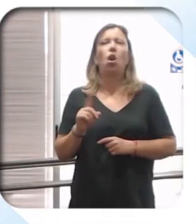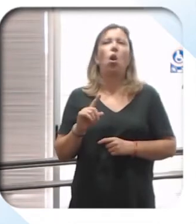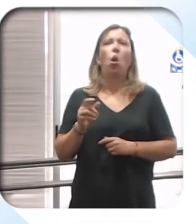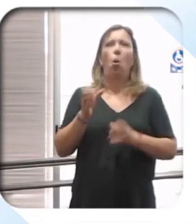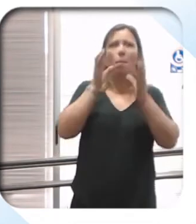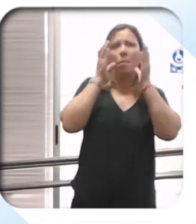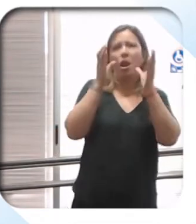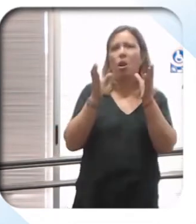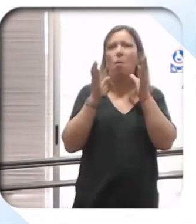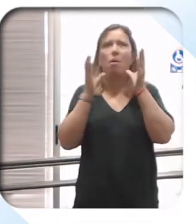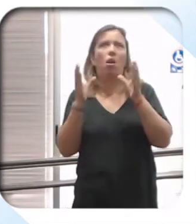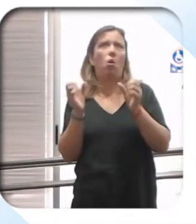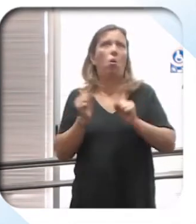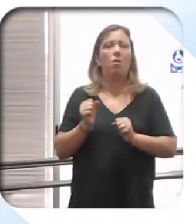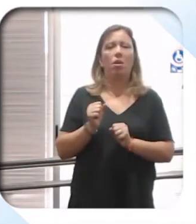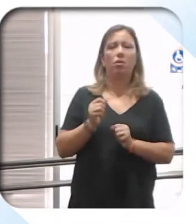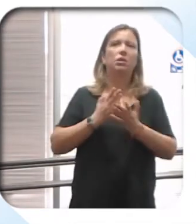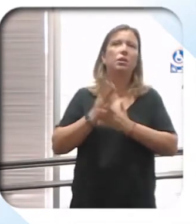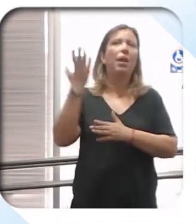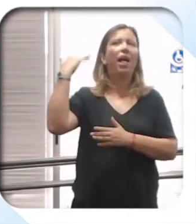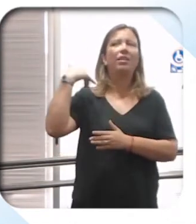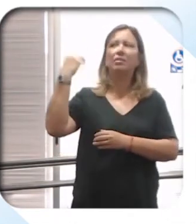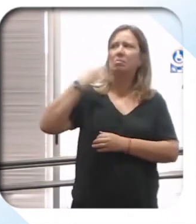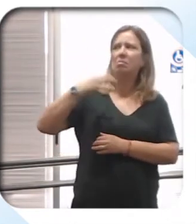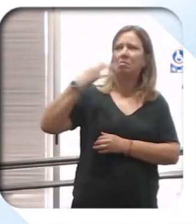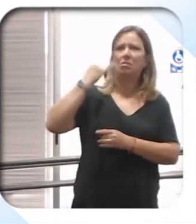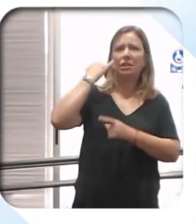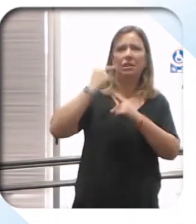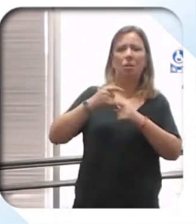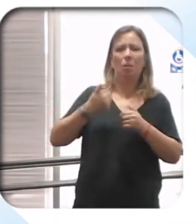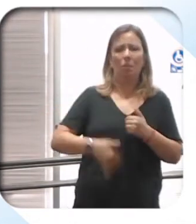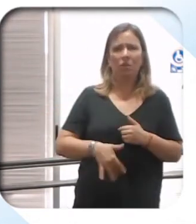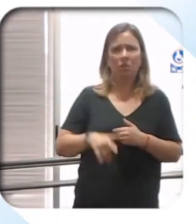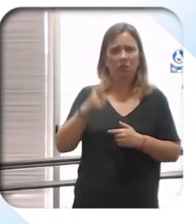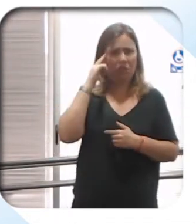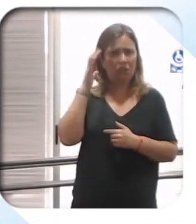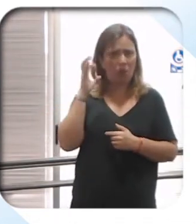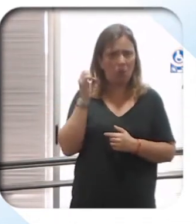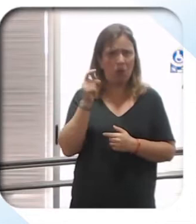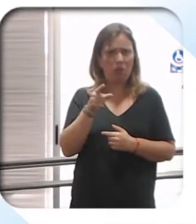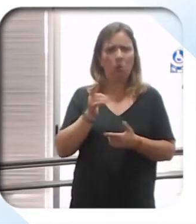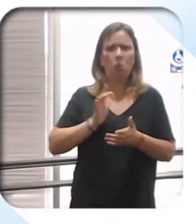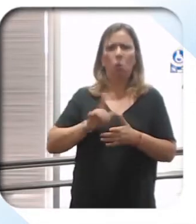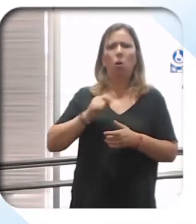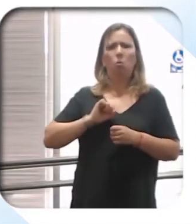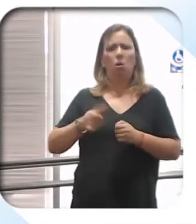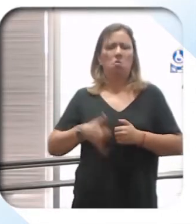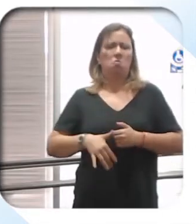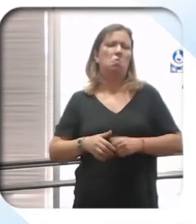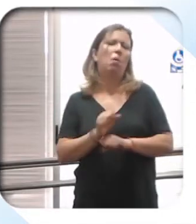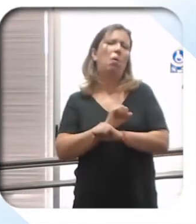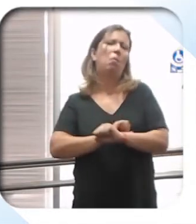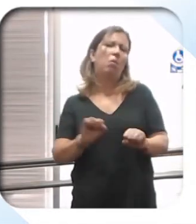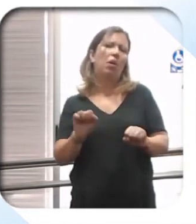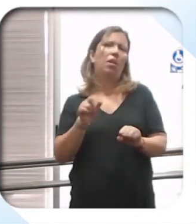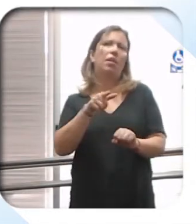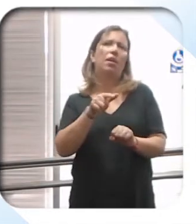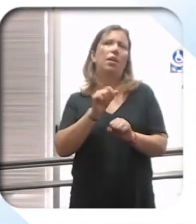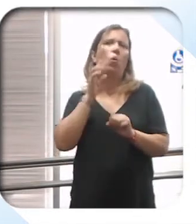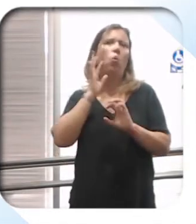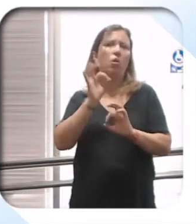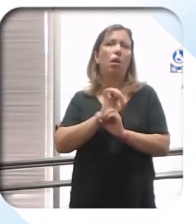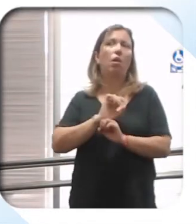nos pasó a la mayoría de nosotros que nos hablaron de sexualidad cuando empezaste a menstruar, porque tenías la madurez sexual y sabían que podías